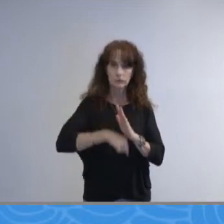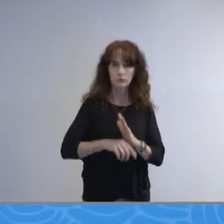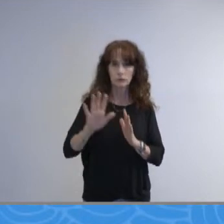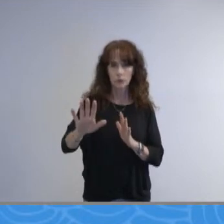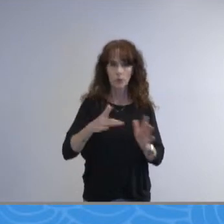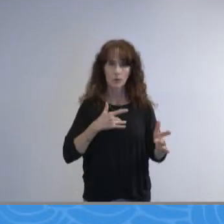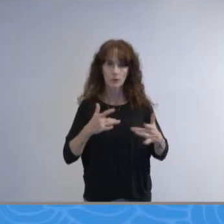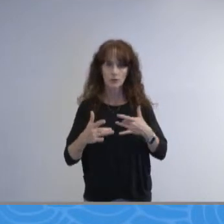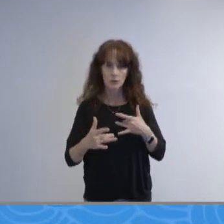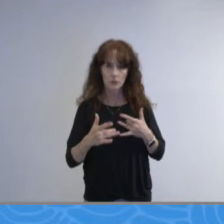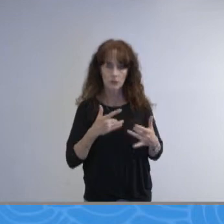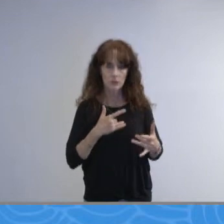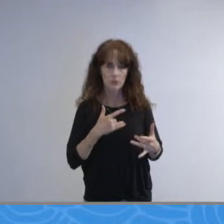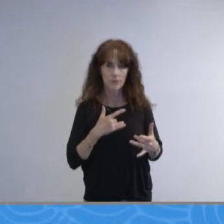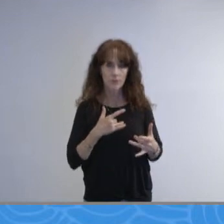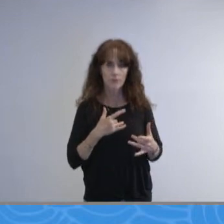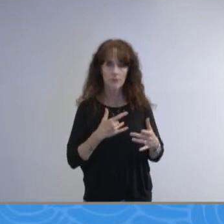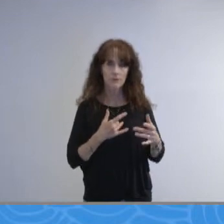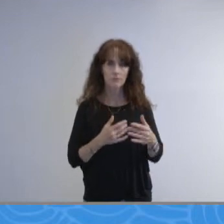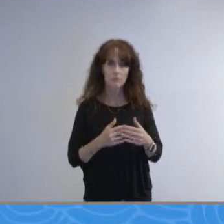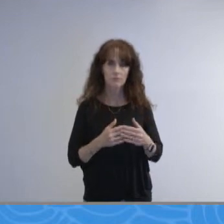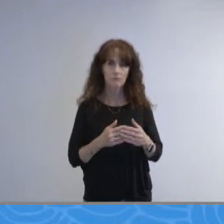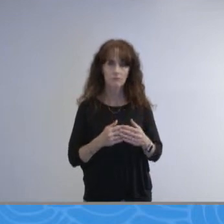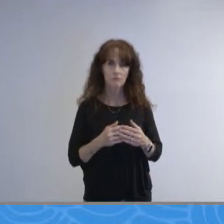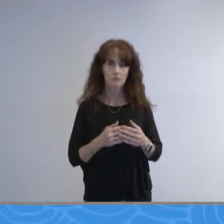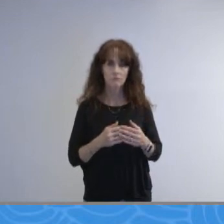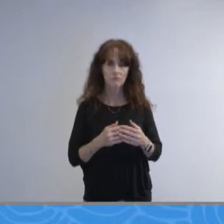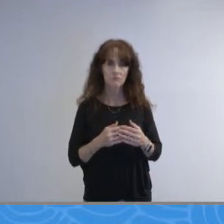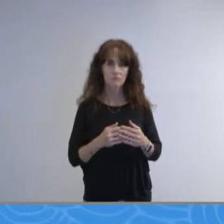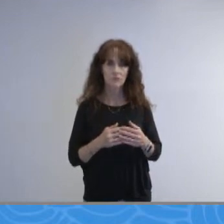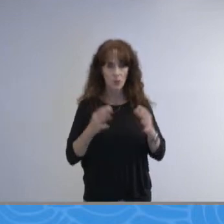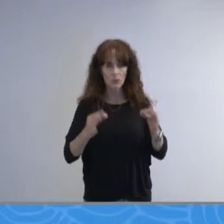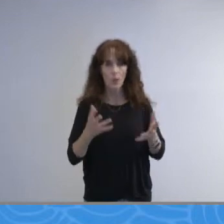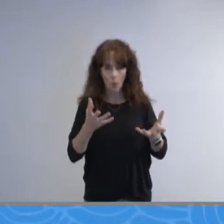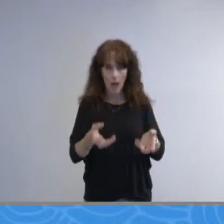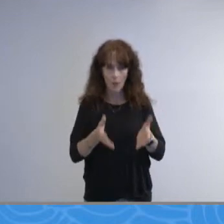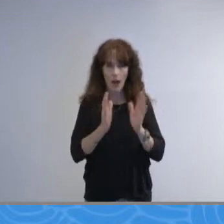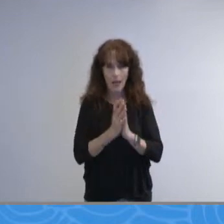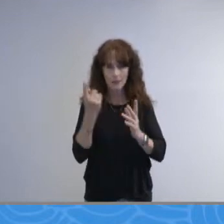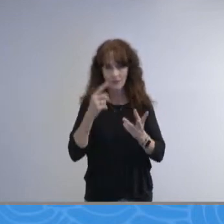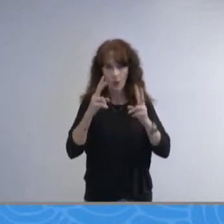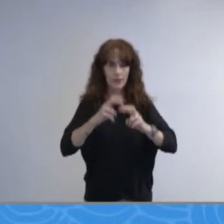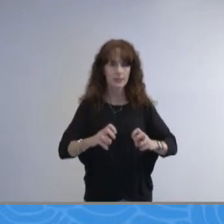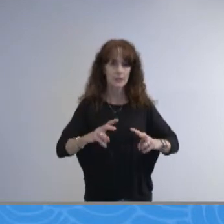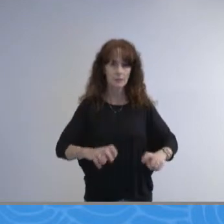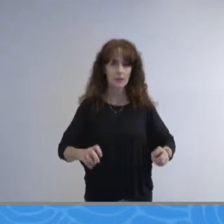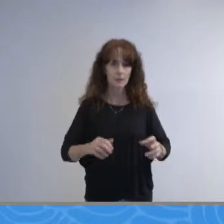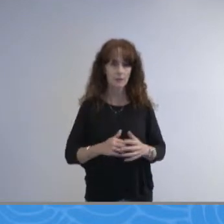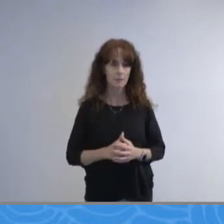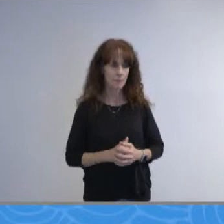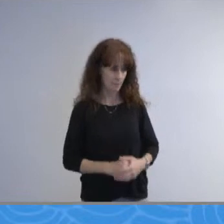concerns to justify the reasons why we're asking for these assessments.